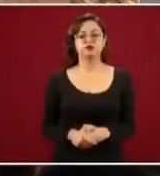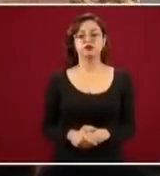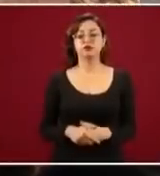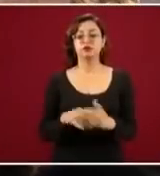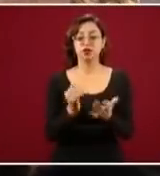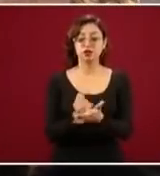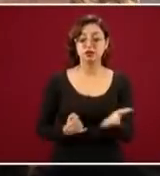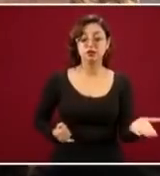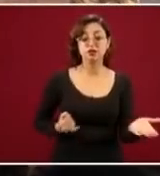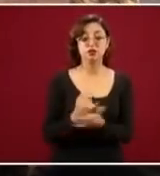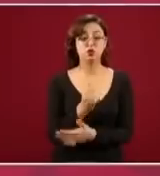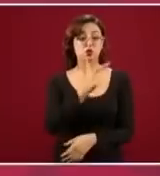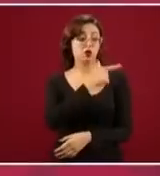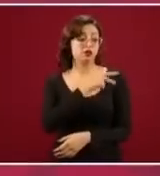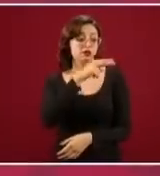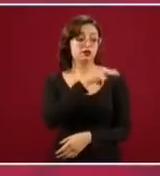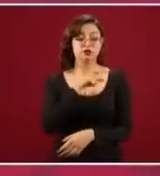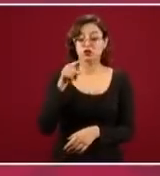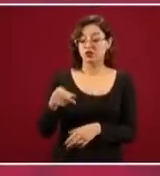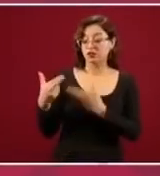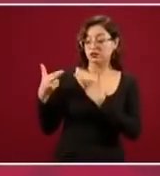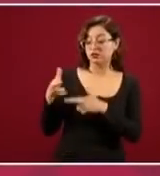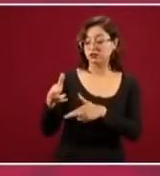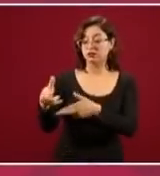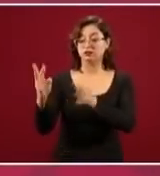que hay en el río.